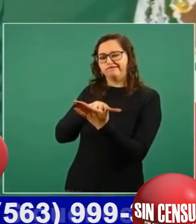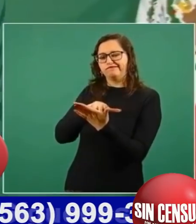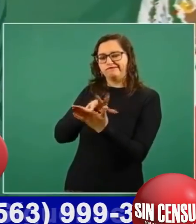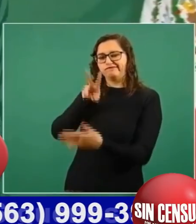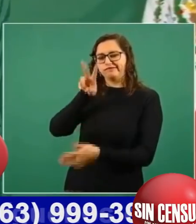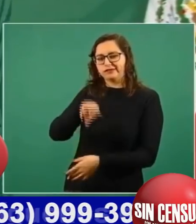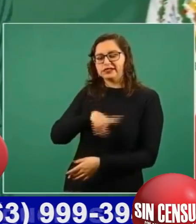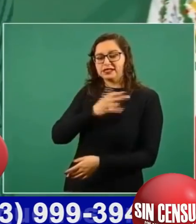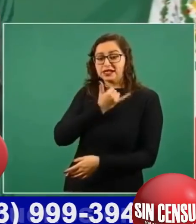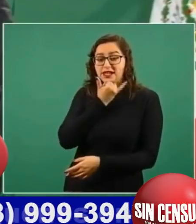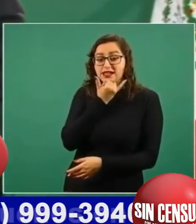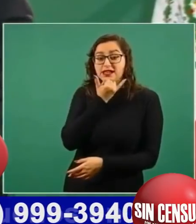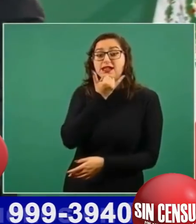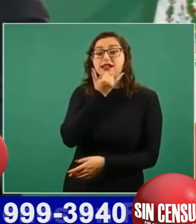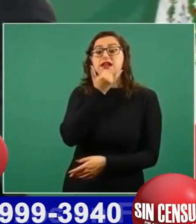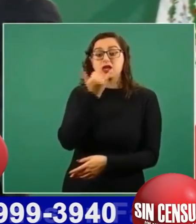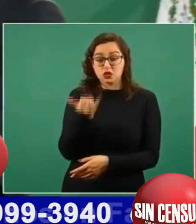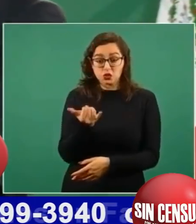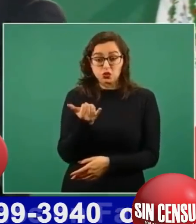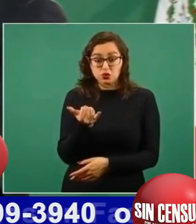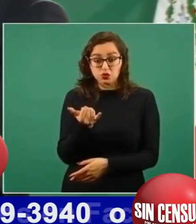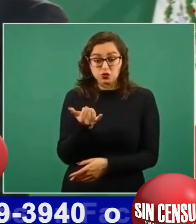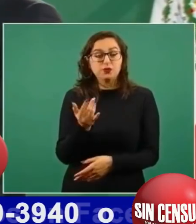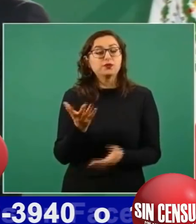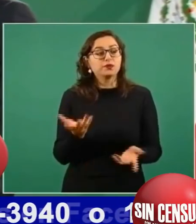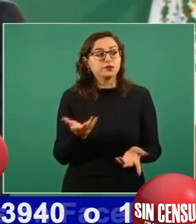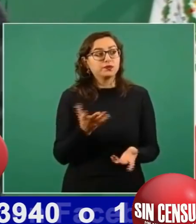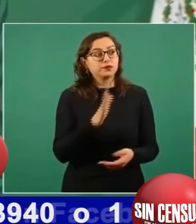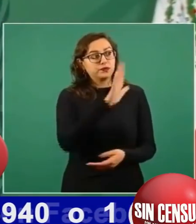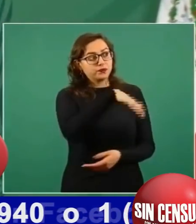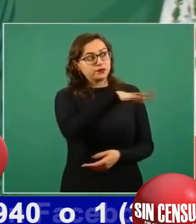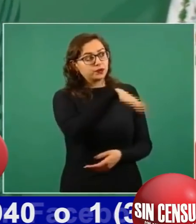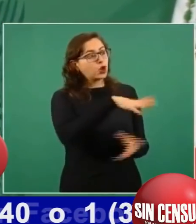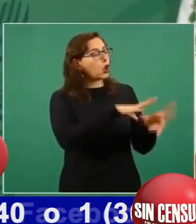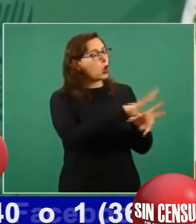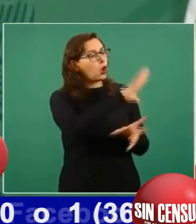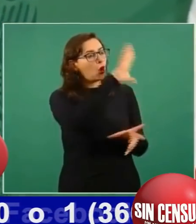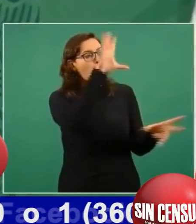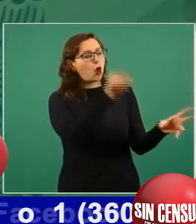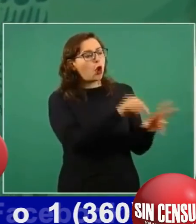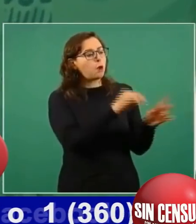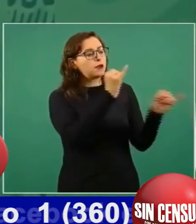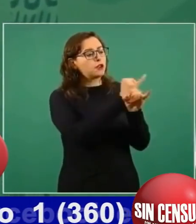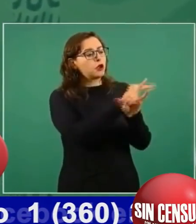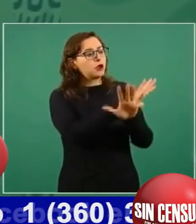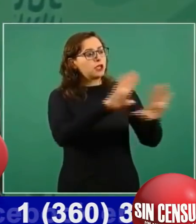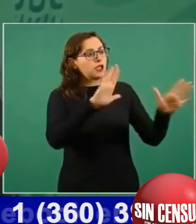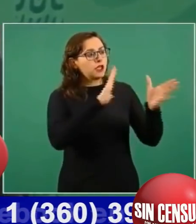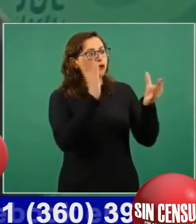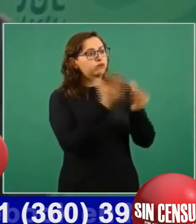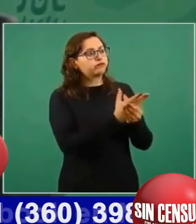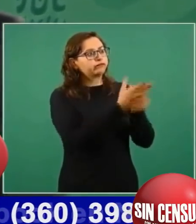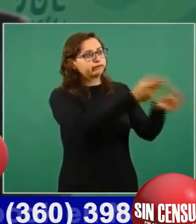y les solicitamos que nos enviaran la información.